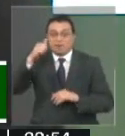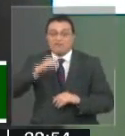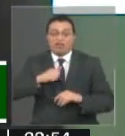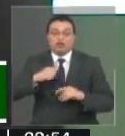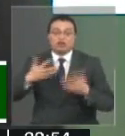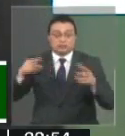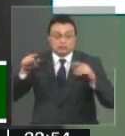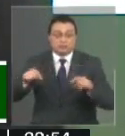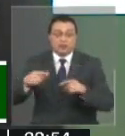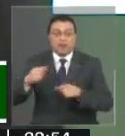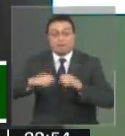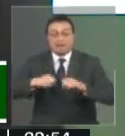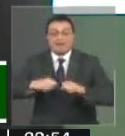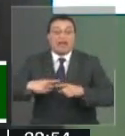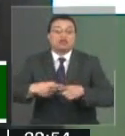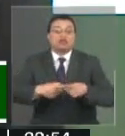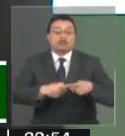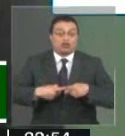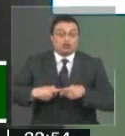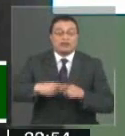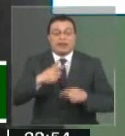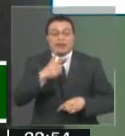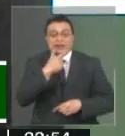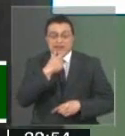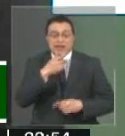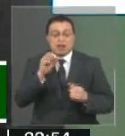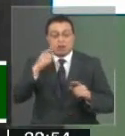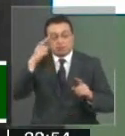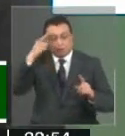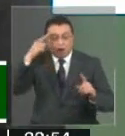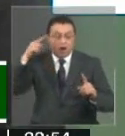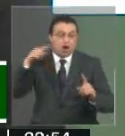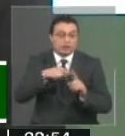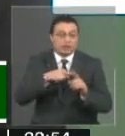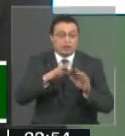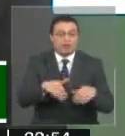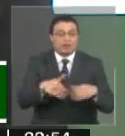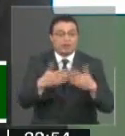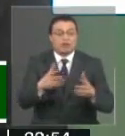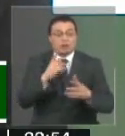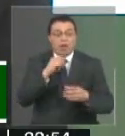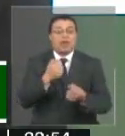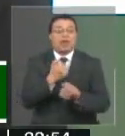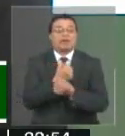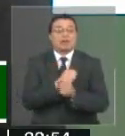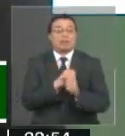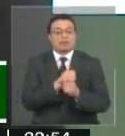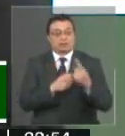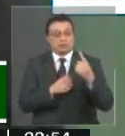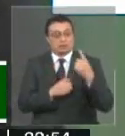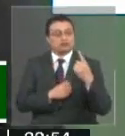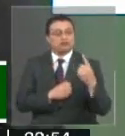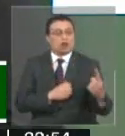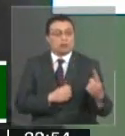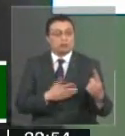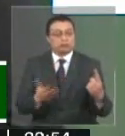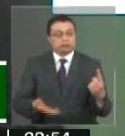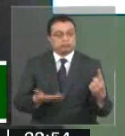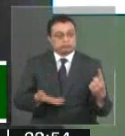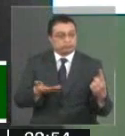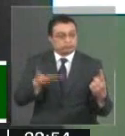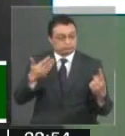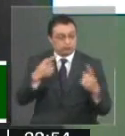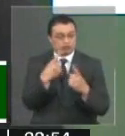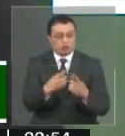empresa social que quiere como objetivo llegar a la autosustentabilidad. Okay. Que eso es el objetivo principal, llegar a